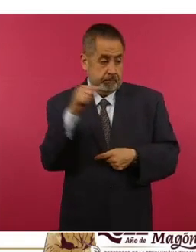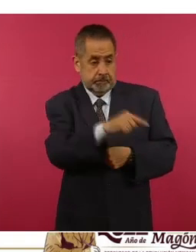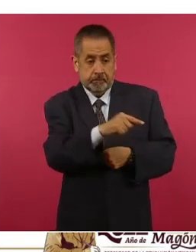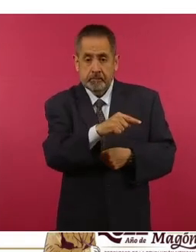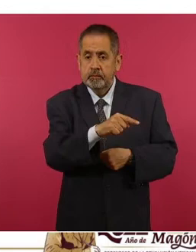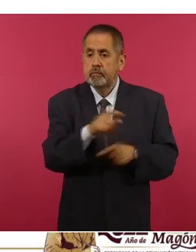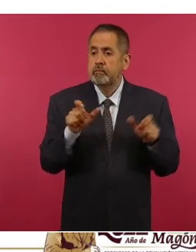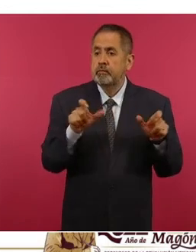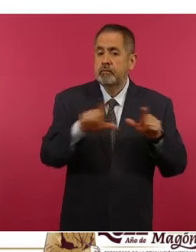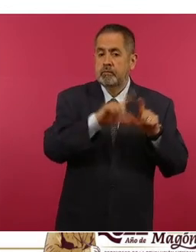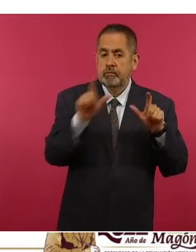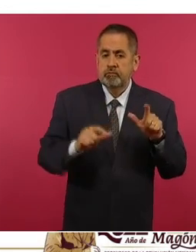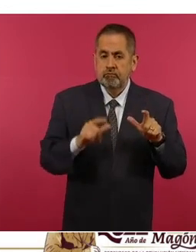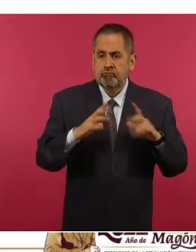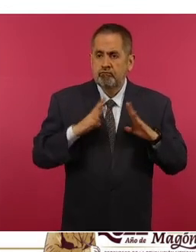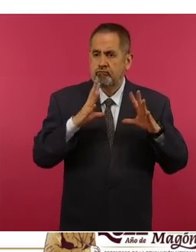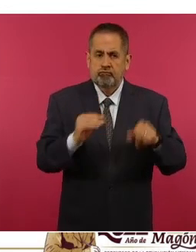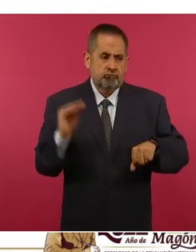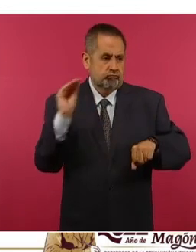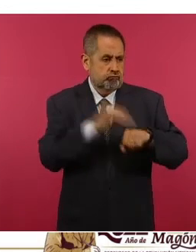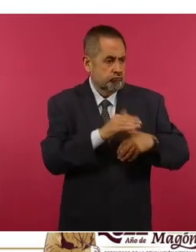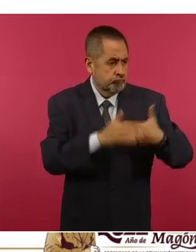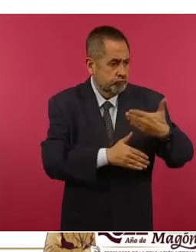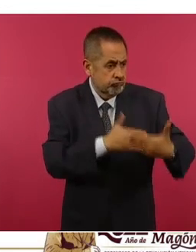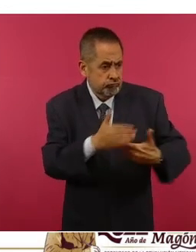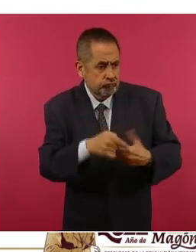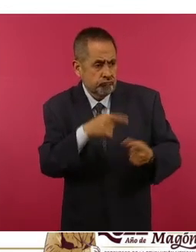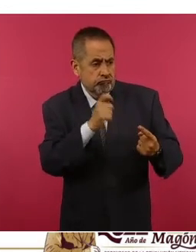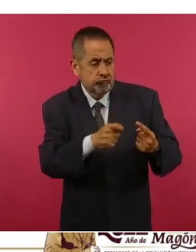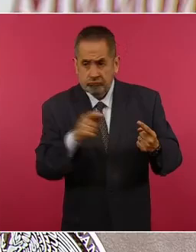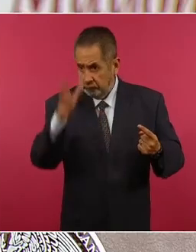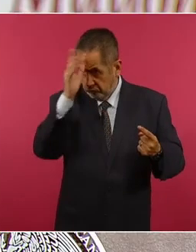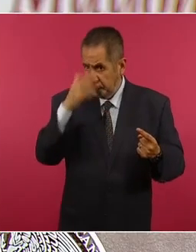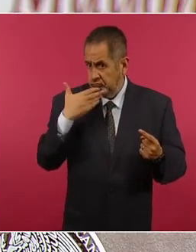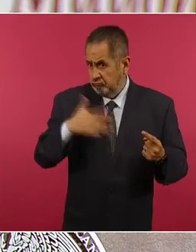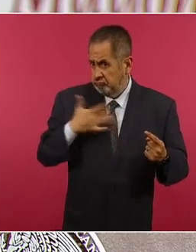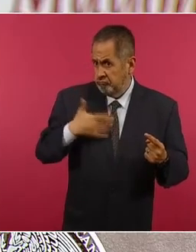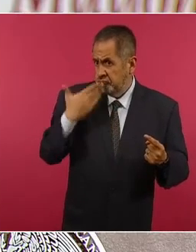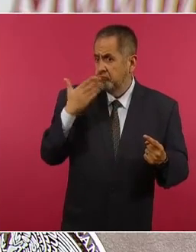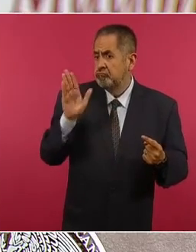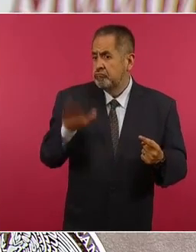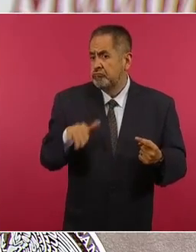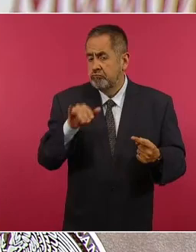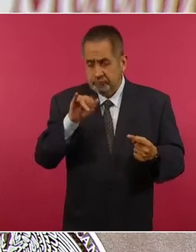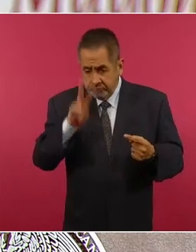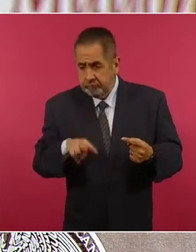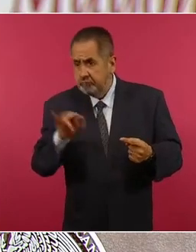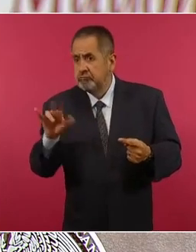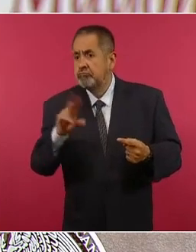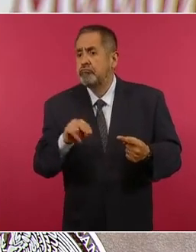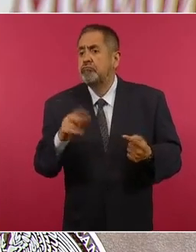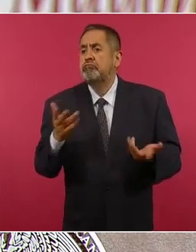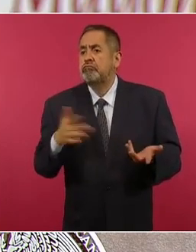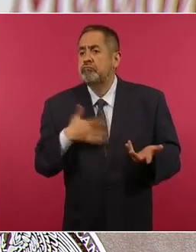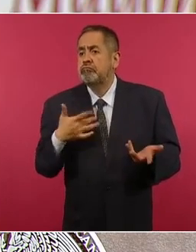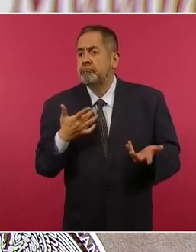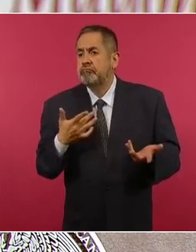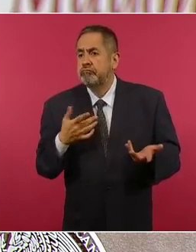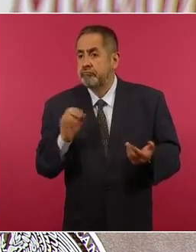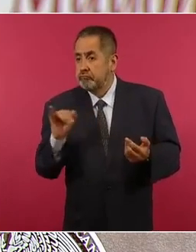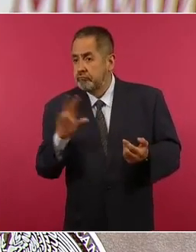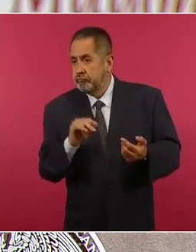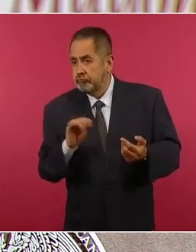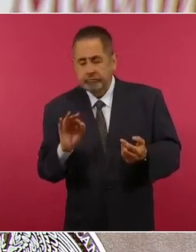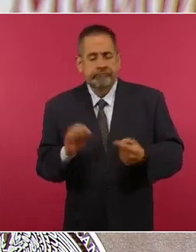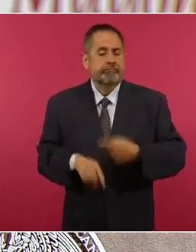Guardia Nacional y con su desempeño hasta ahora? ¿Sí o no? La segunda, ¿consideras